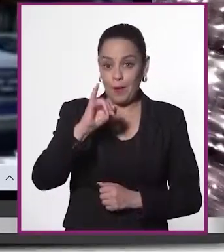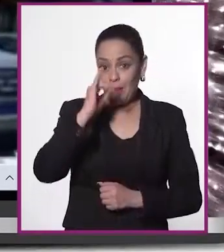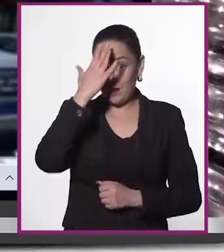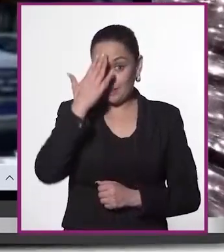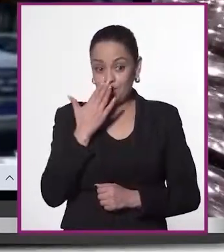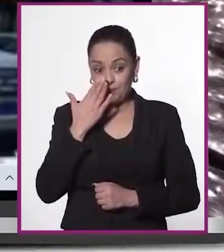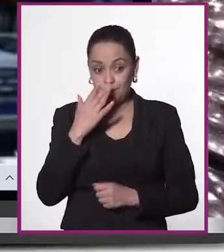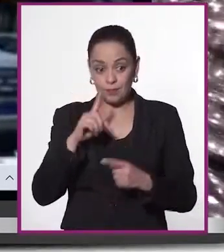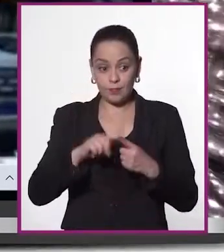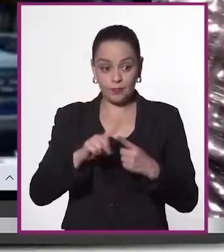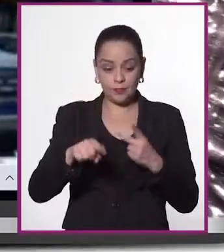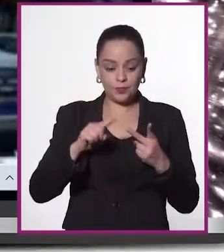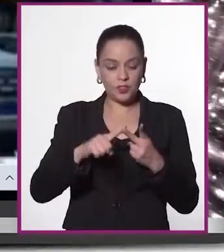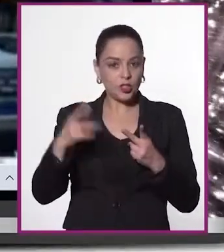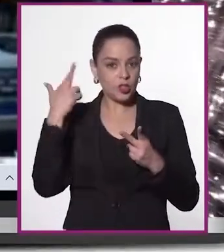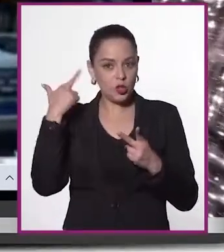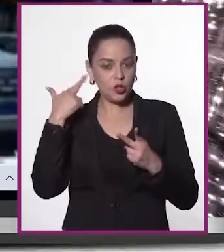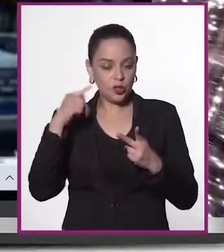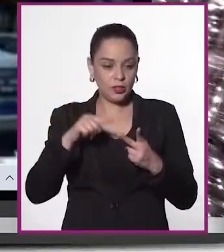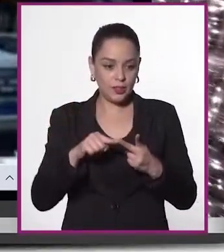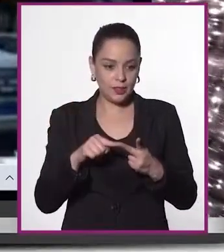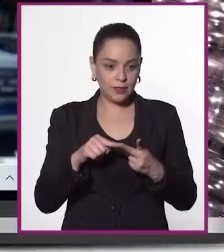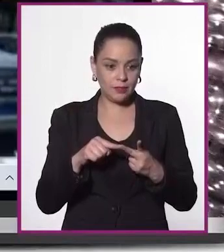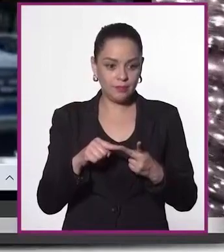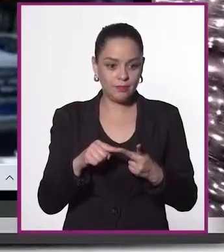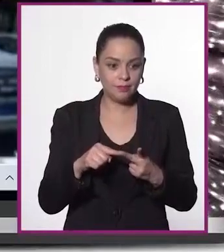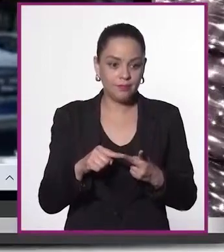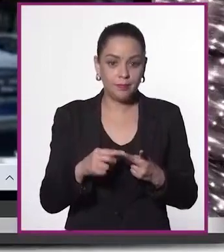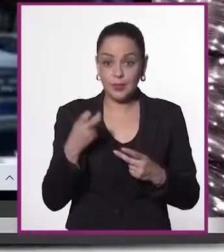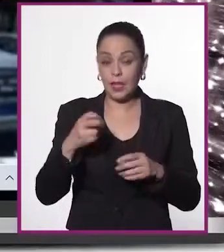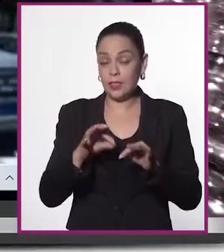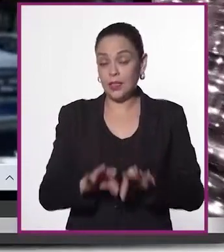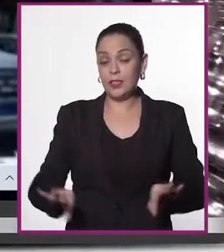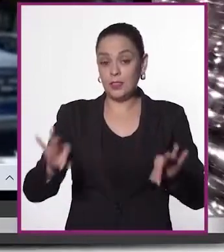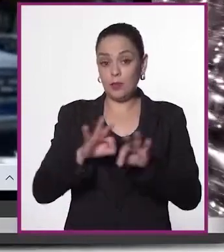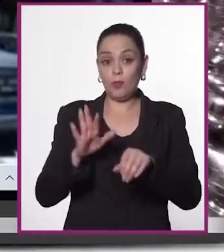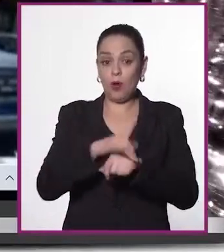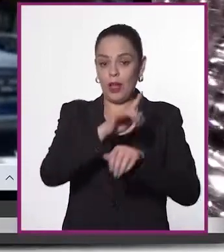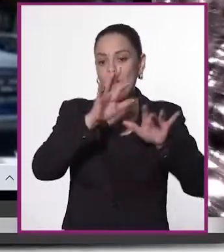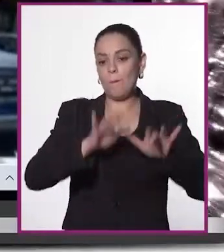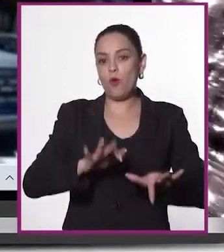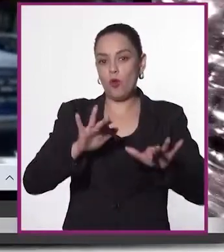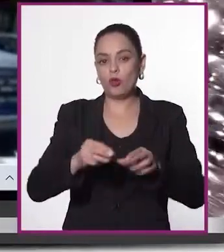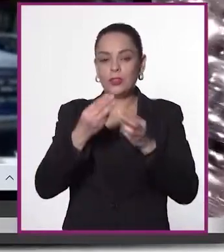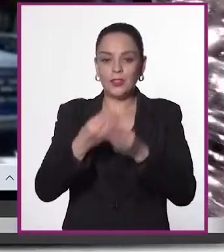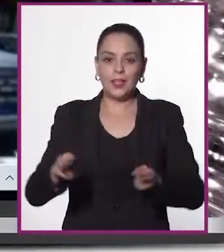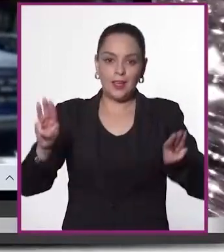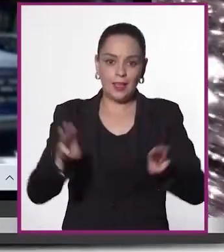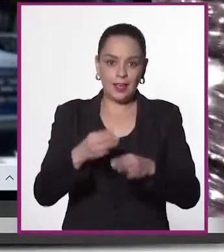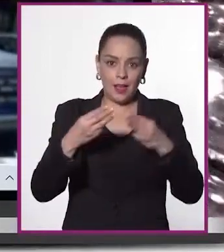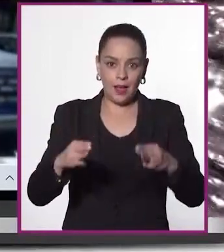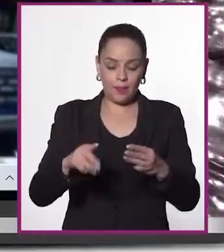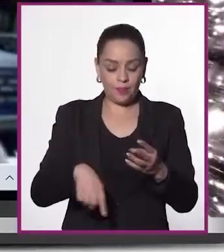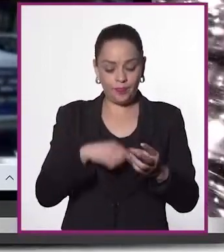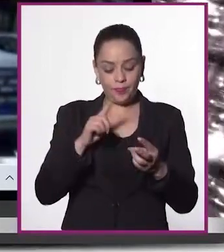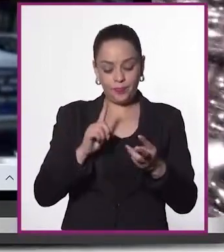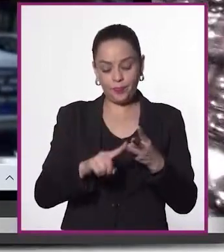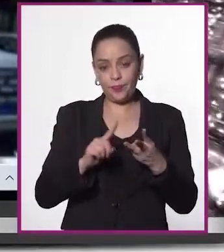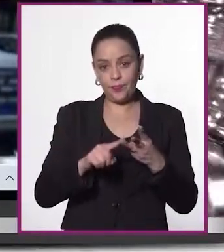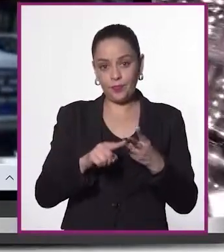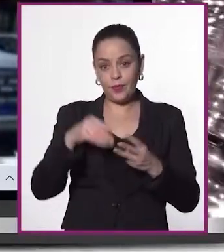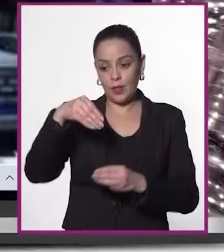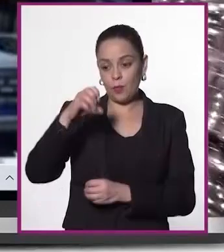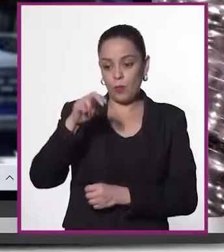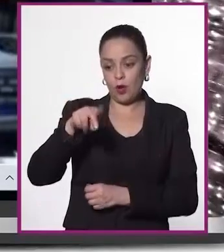está, por supuesto, el sonido, que aquí en esta secuencia es muy importante porque es música. También el tercer elemento es el